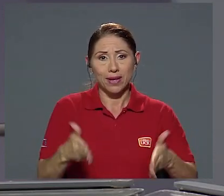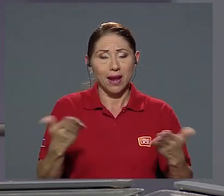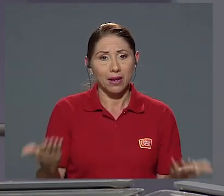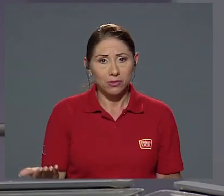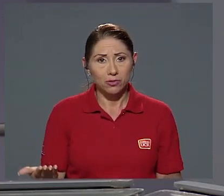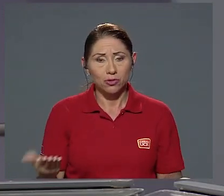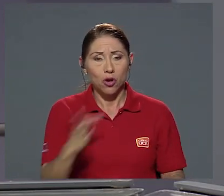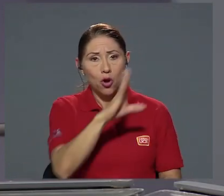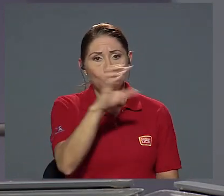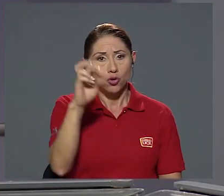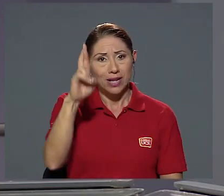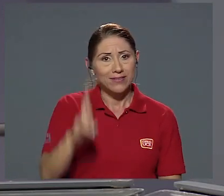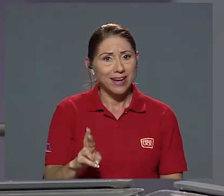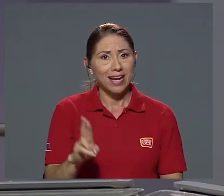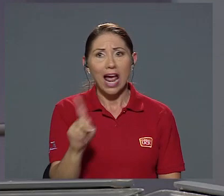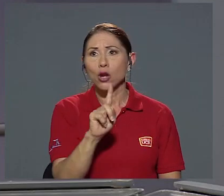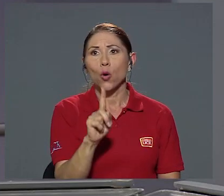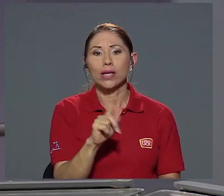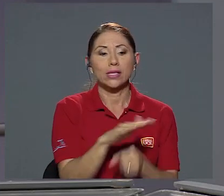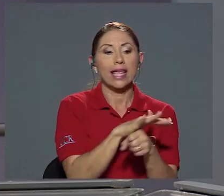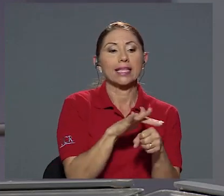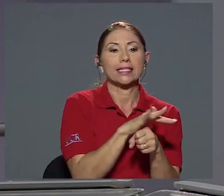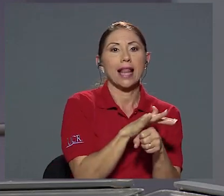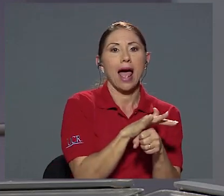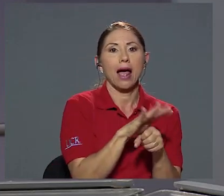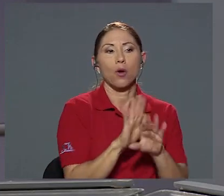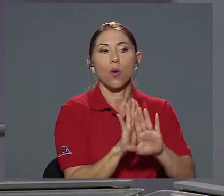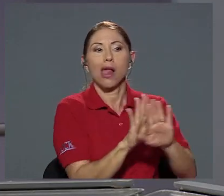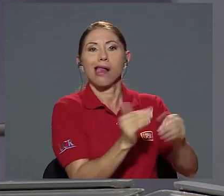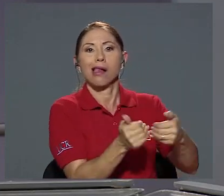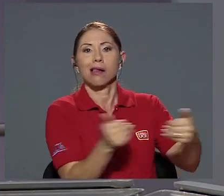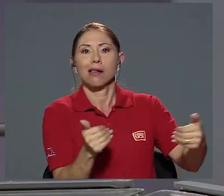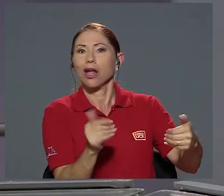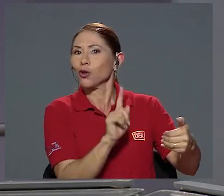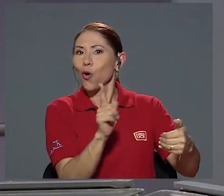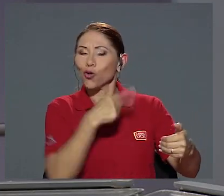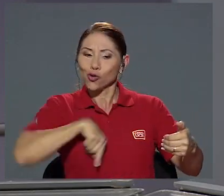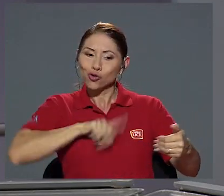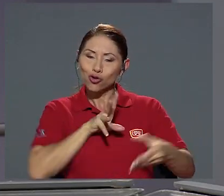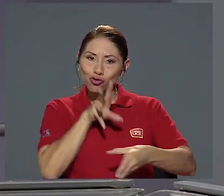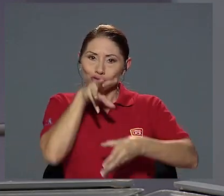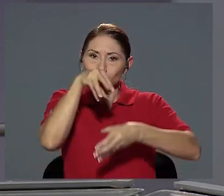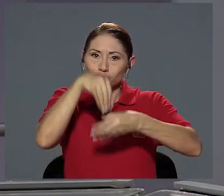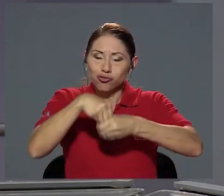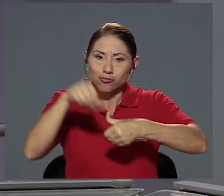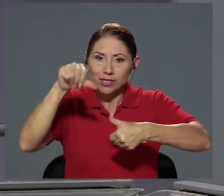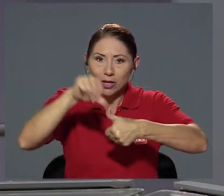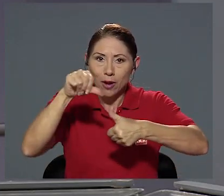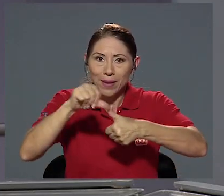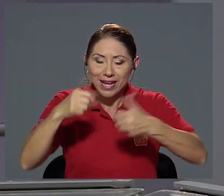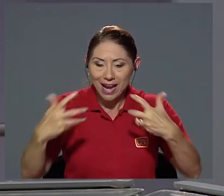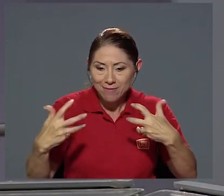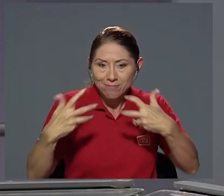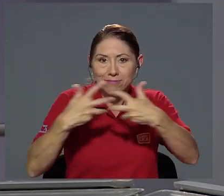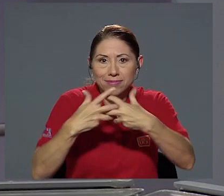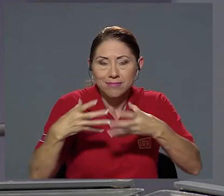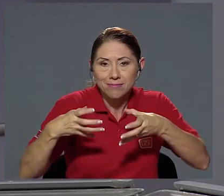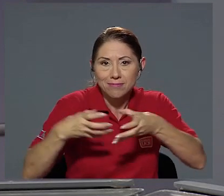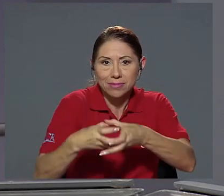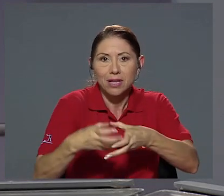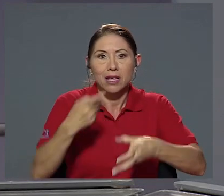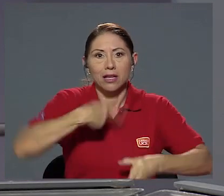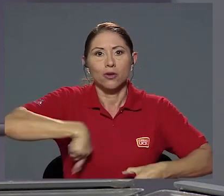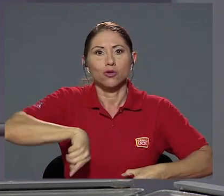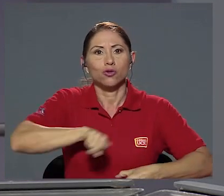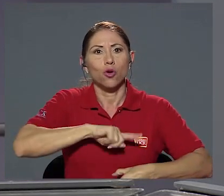centroamericanos. Costa Rica no es una isla, No. Estamos inmersos en la región, somos parte de Centroamérica y